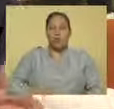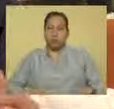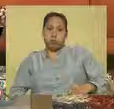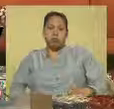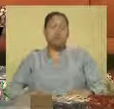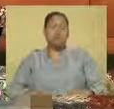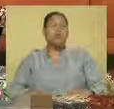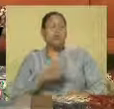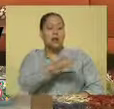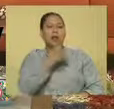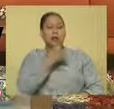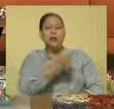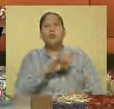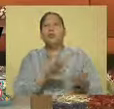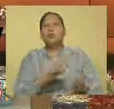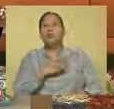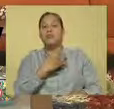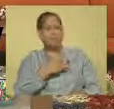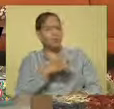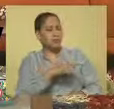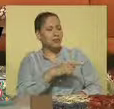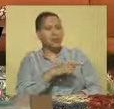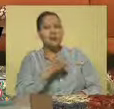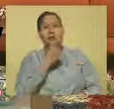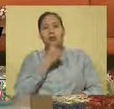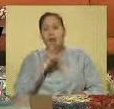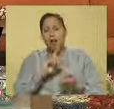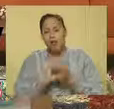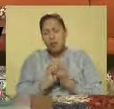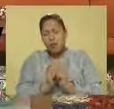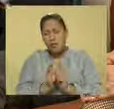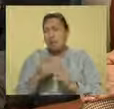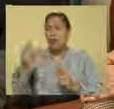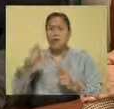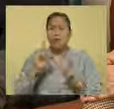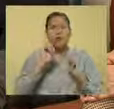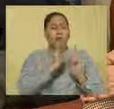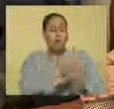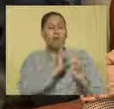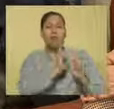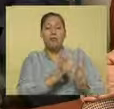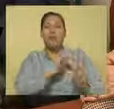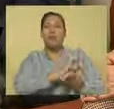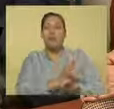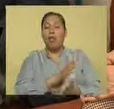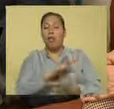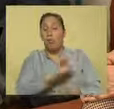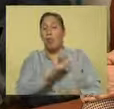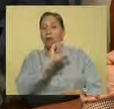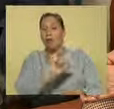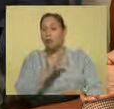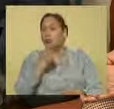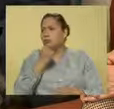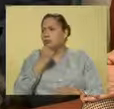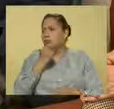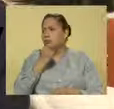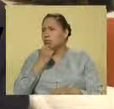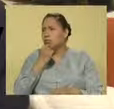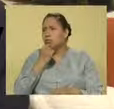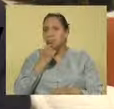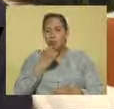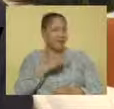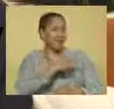o obesidad es un niño que fácilmente se puede deprimir y es un niño que frecuentemente es